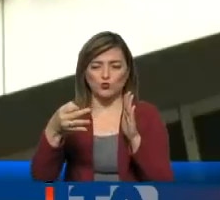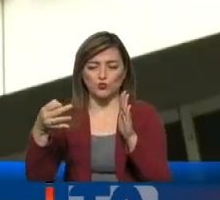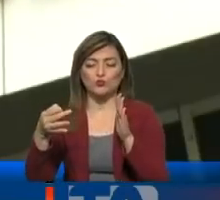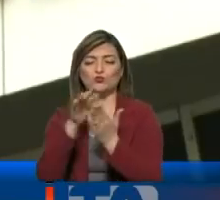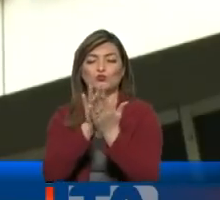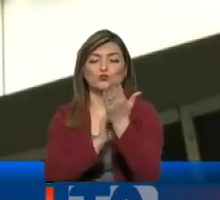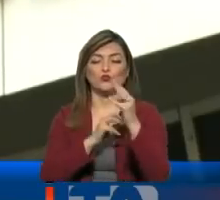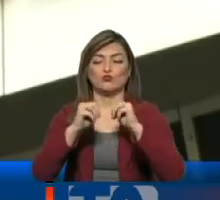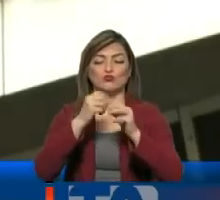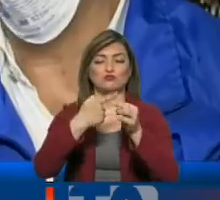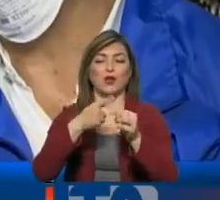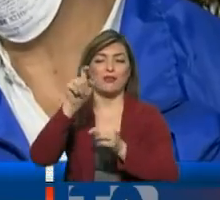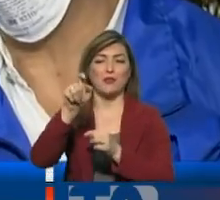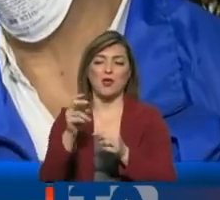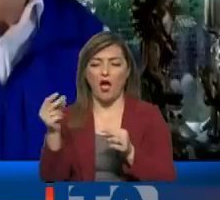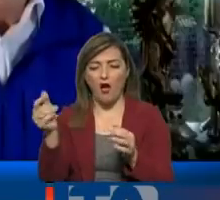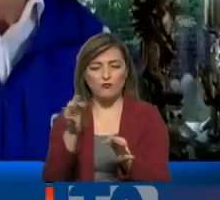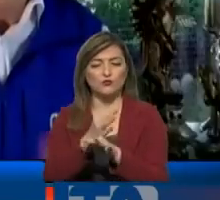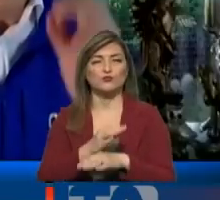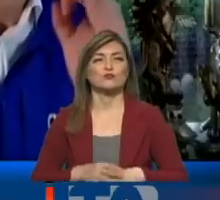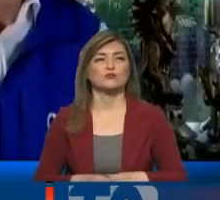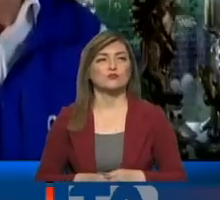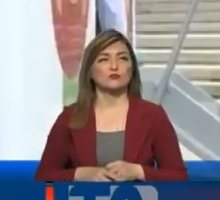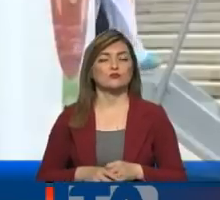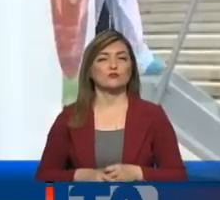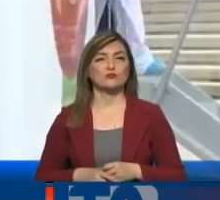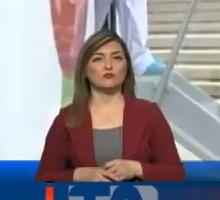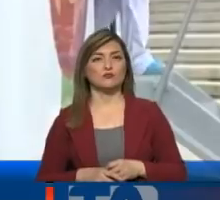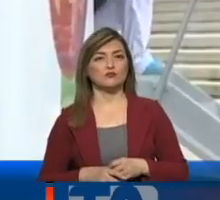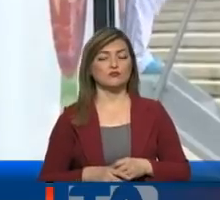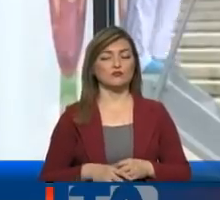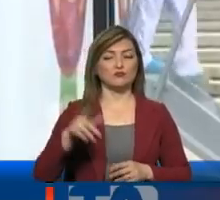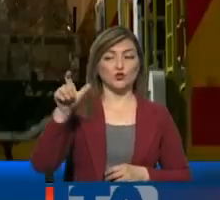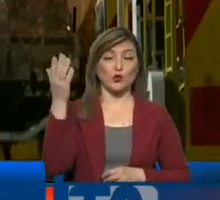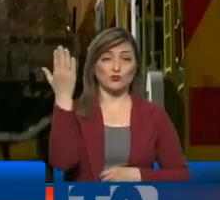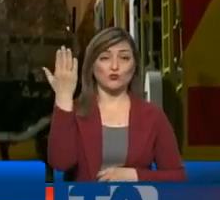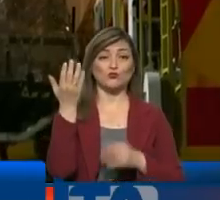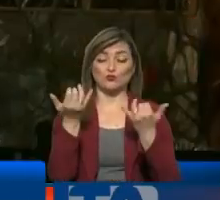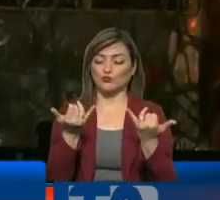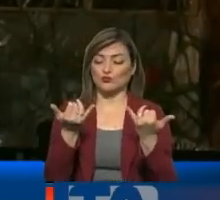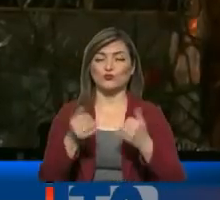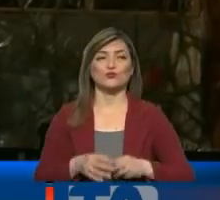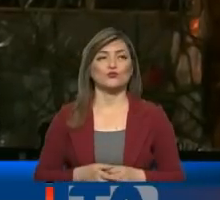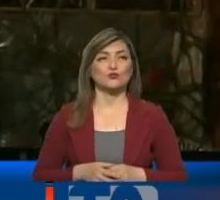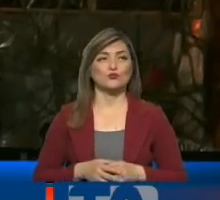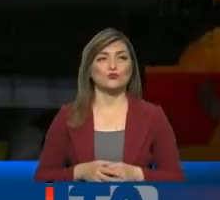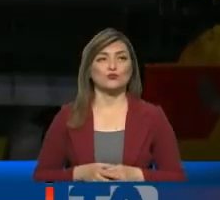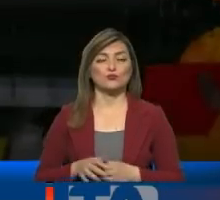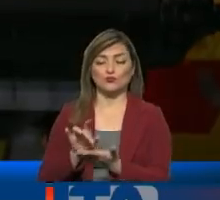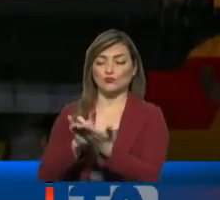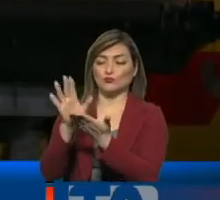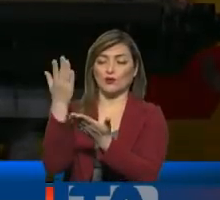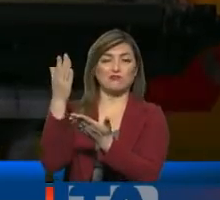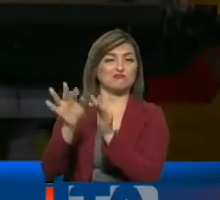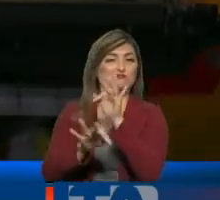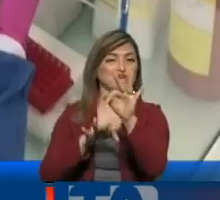Metro de Quito que ya debe salir y es muy importante que quien se encuentre en la alcaldía en estos momentos, o bueno,